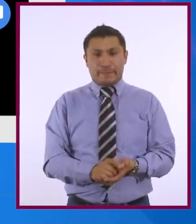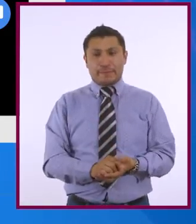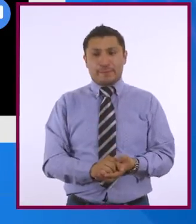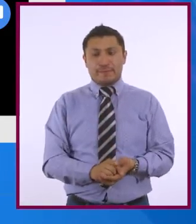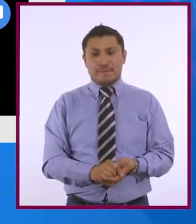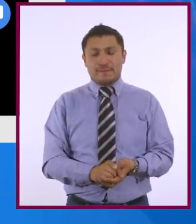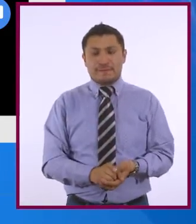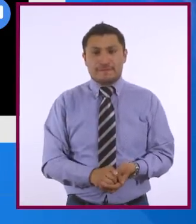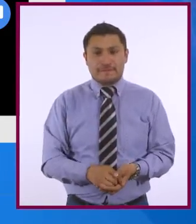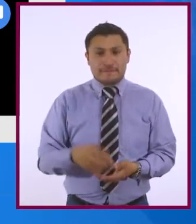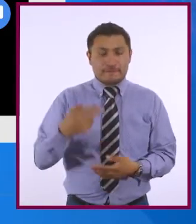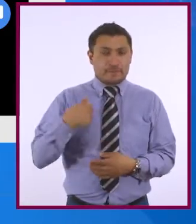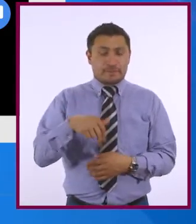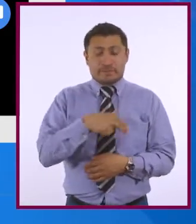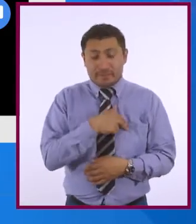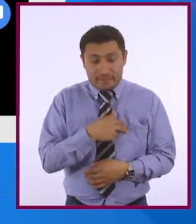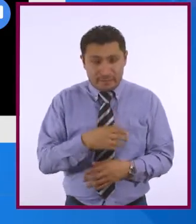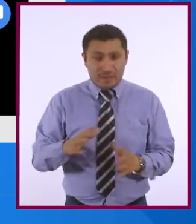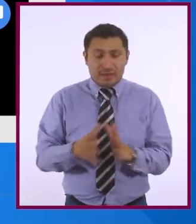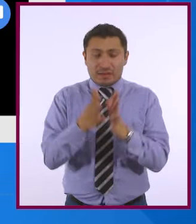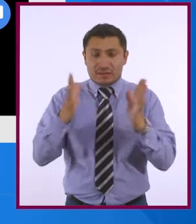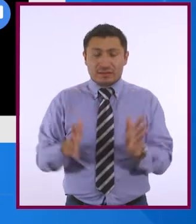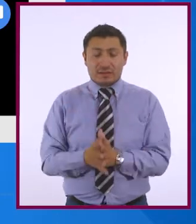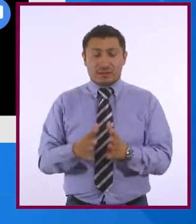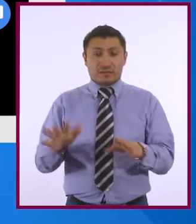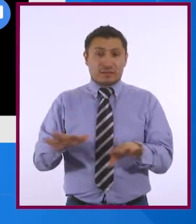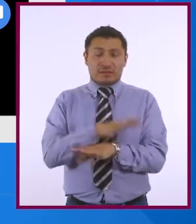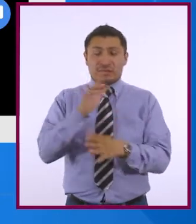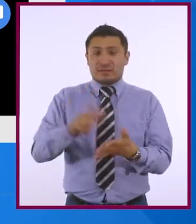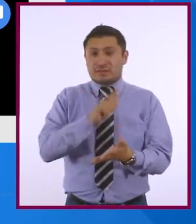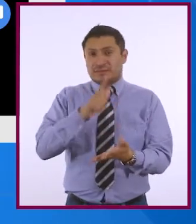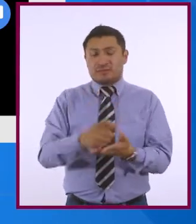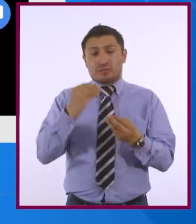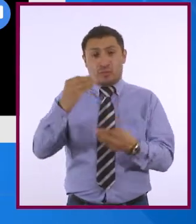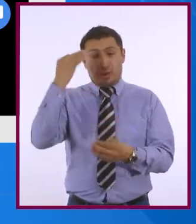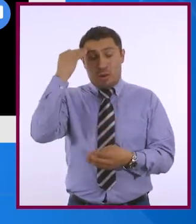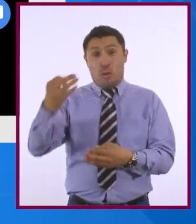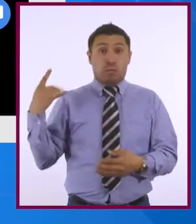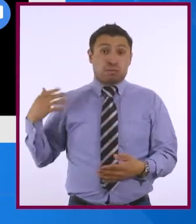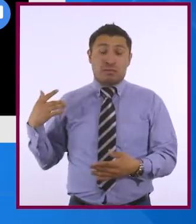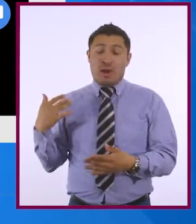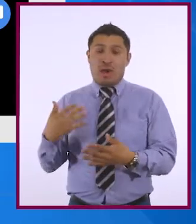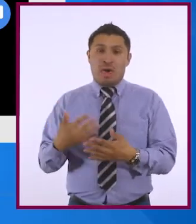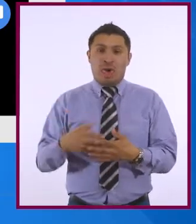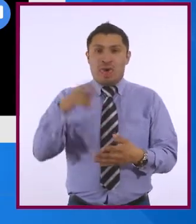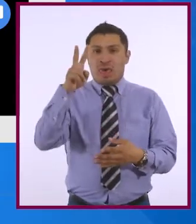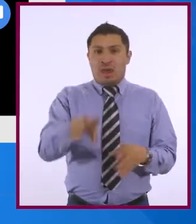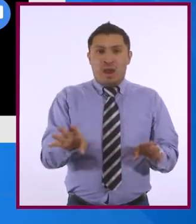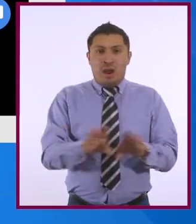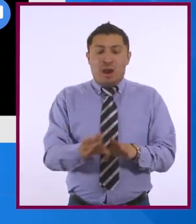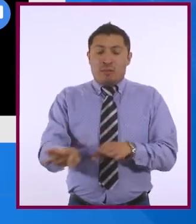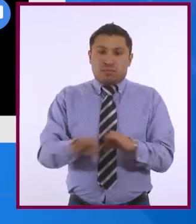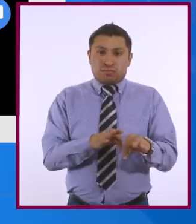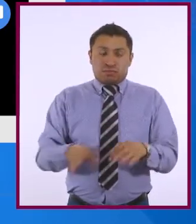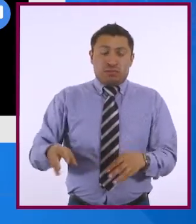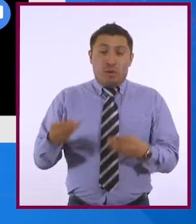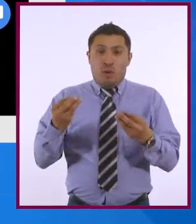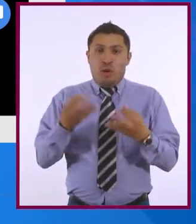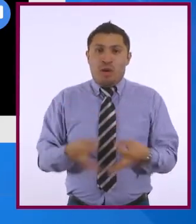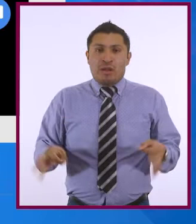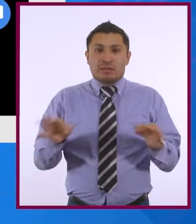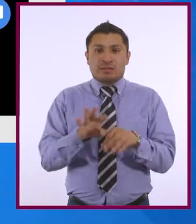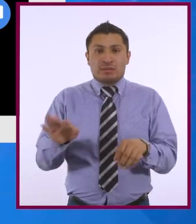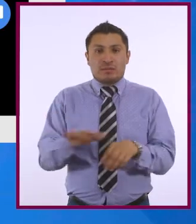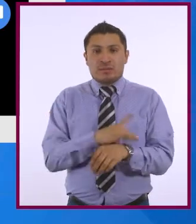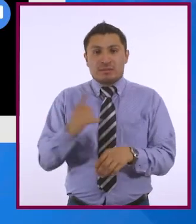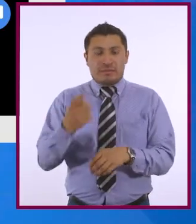Children participamos en la modificación de esta ley por mucho tiempo. Realmente ha sido un trabajo importante porque Save the